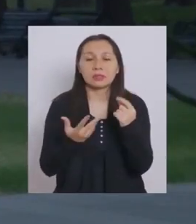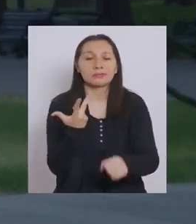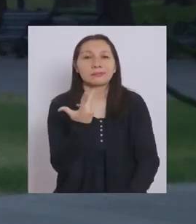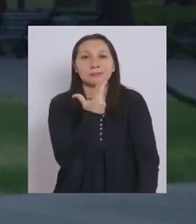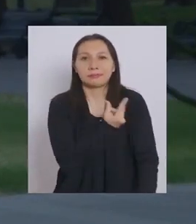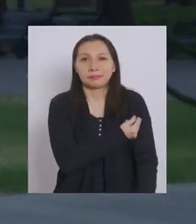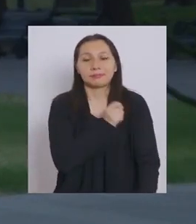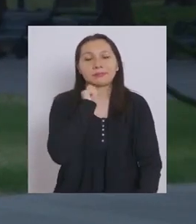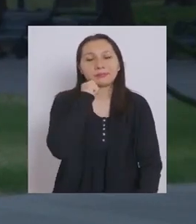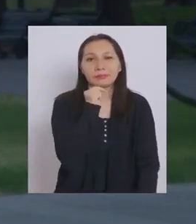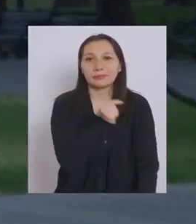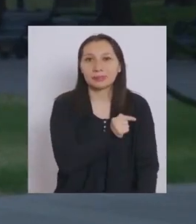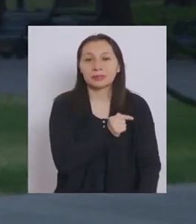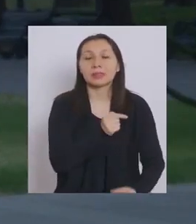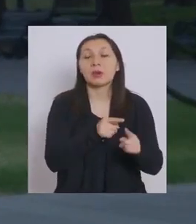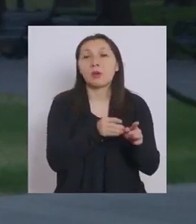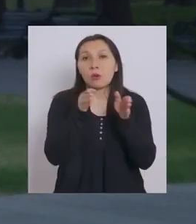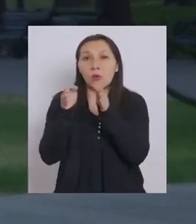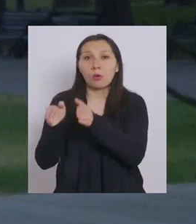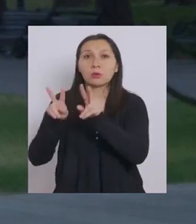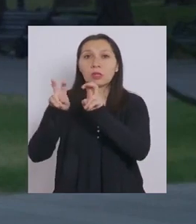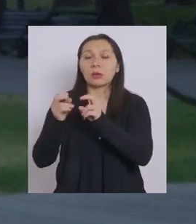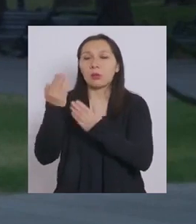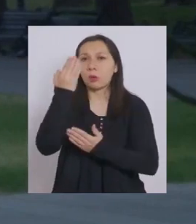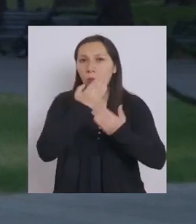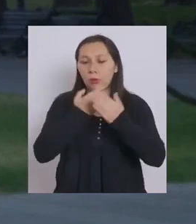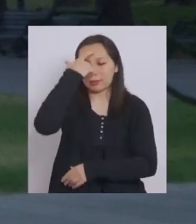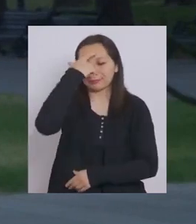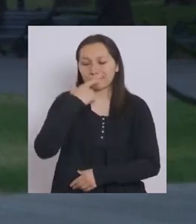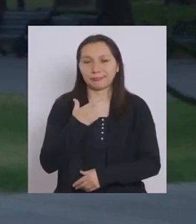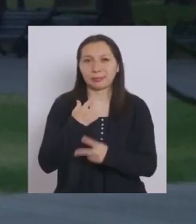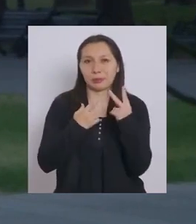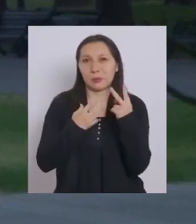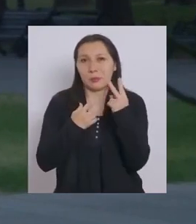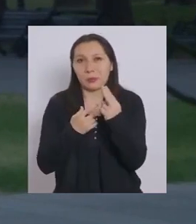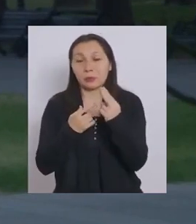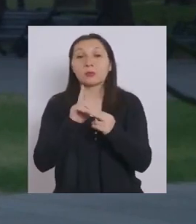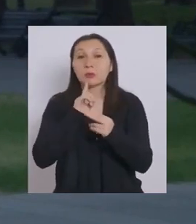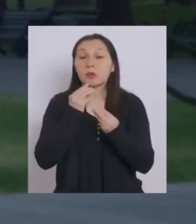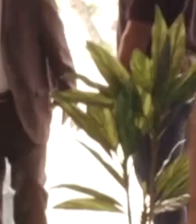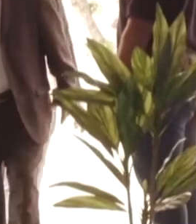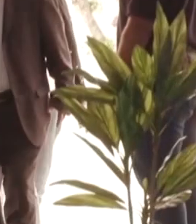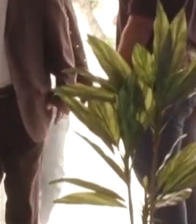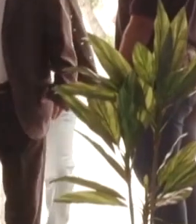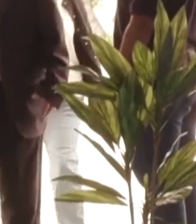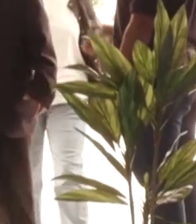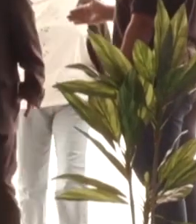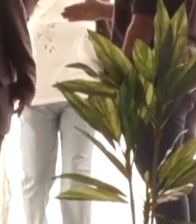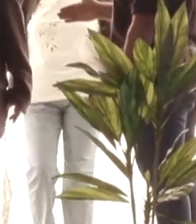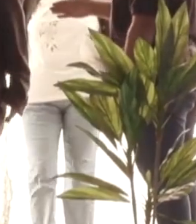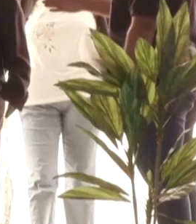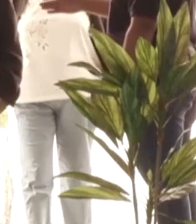vacuna y el otro es los cuidados personales. Si usamos bien las dos, vamos a